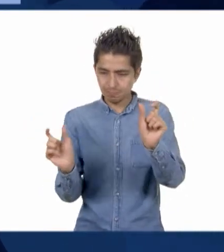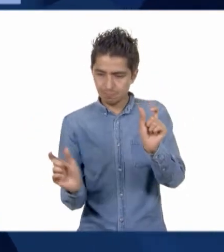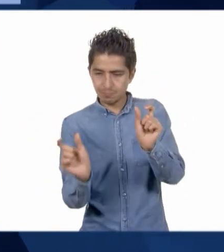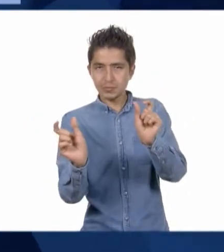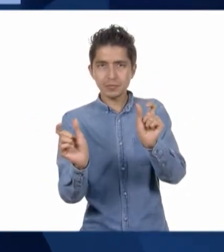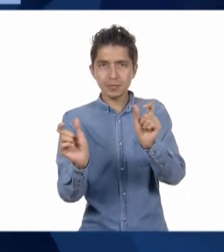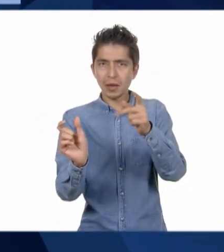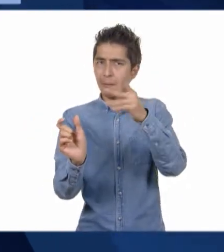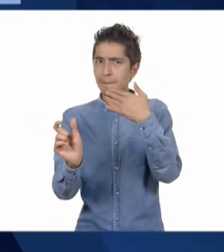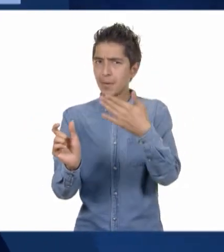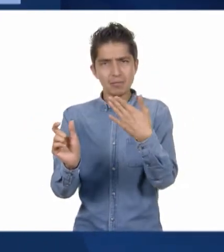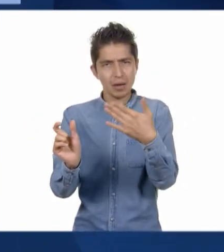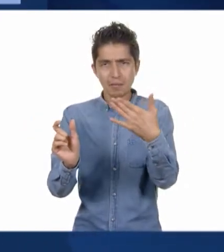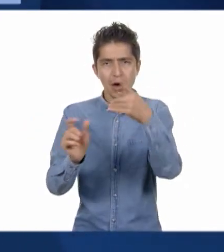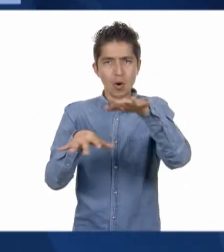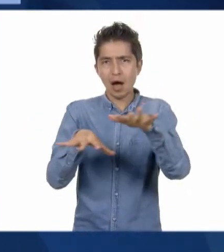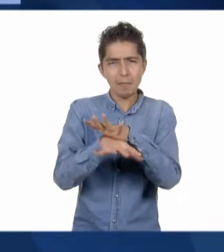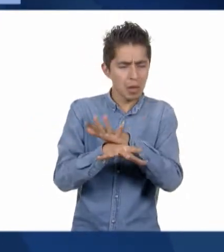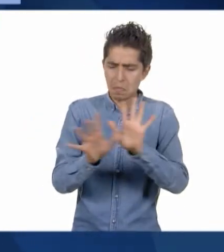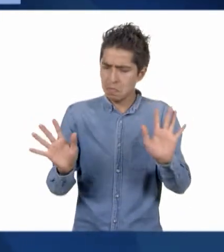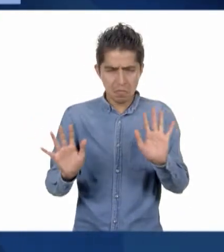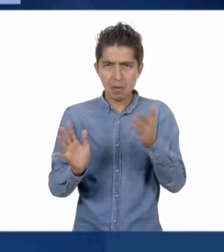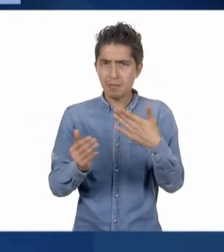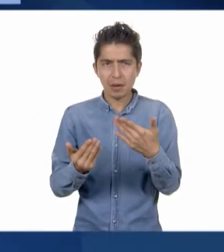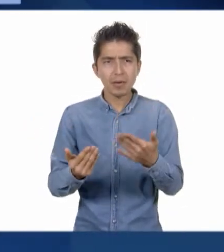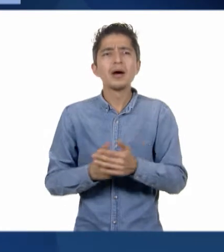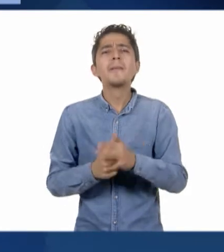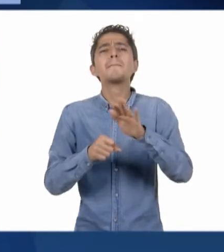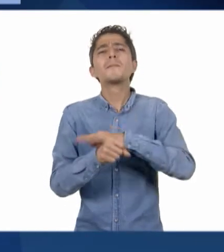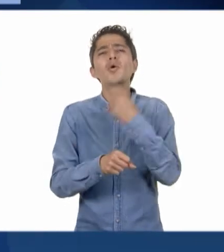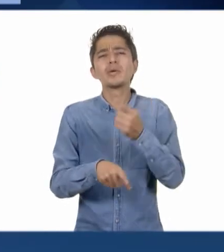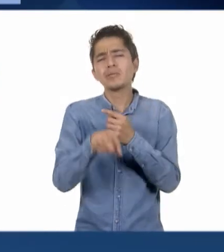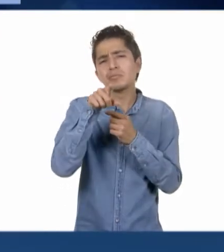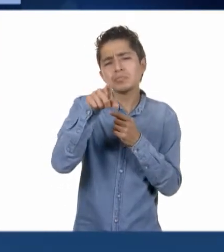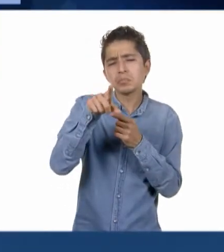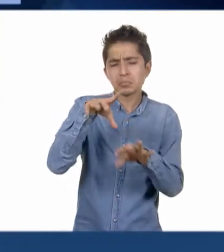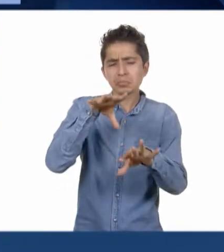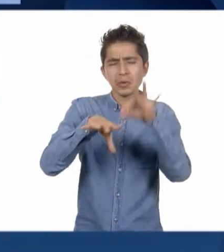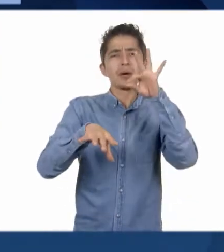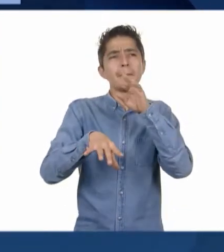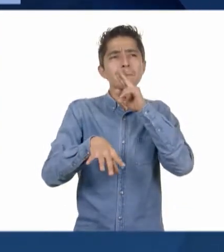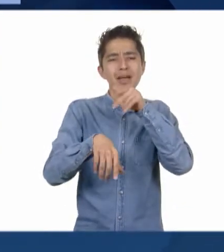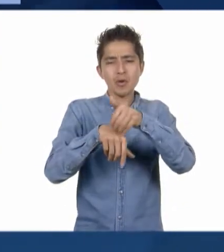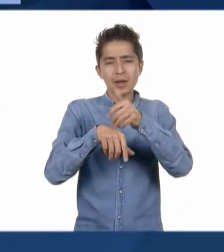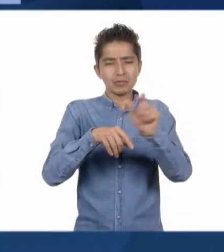bien, no la cambien. ¿Por qué elegiste colocar los números de esa forma?